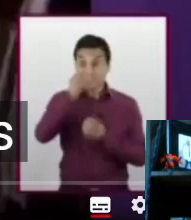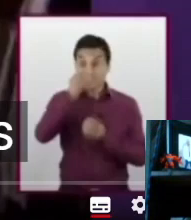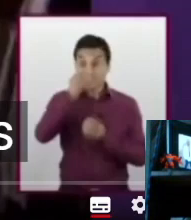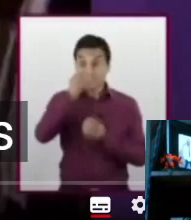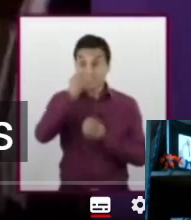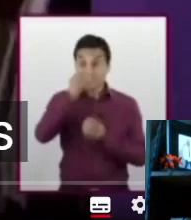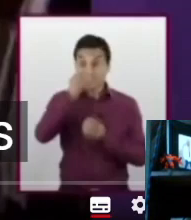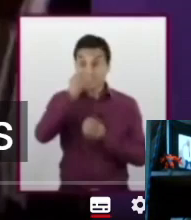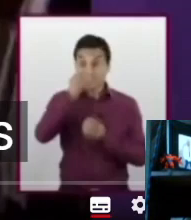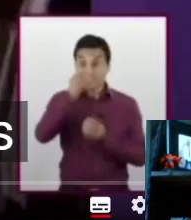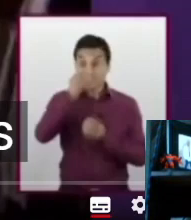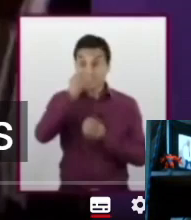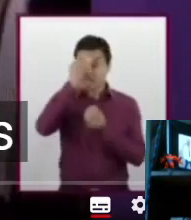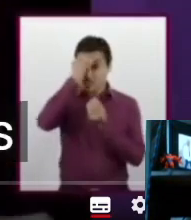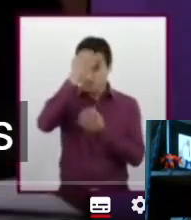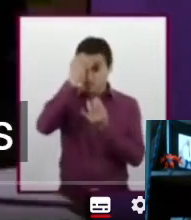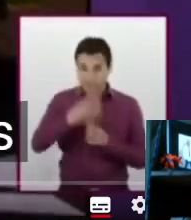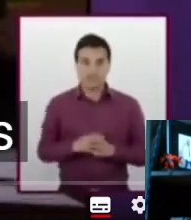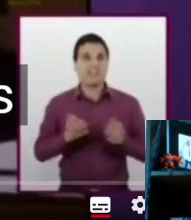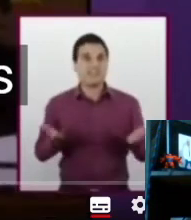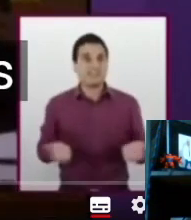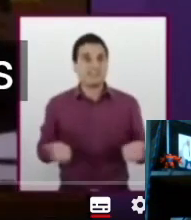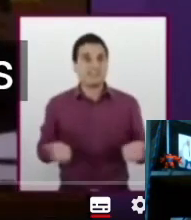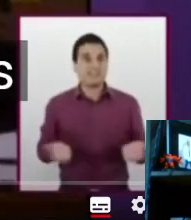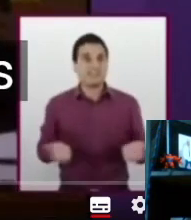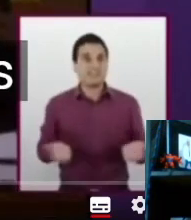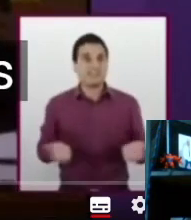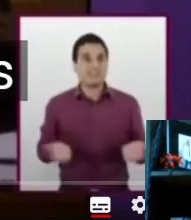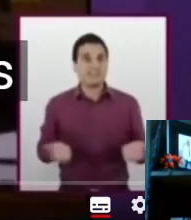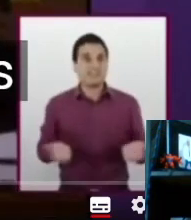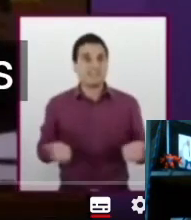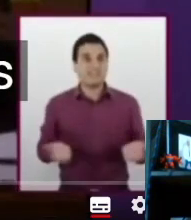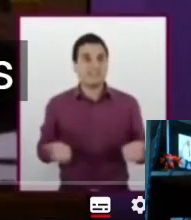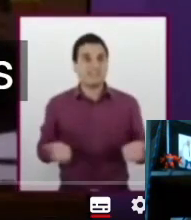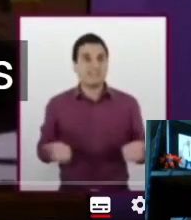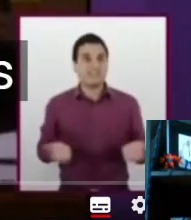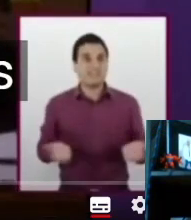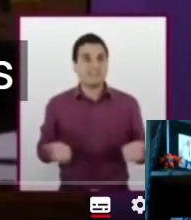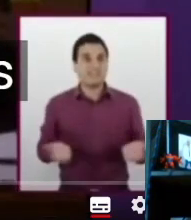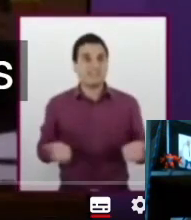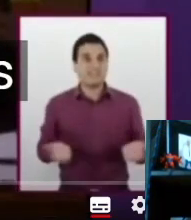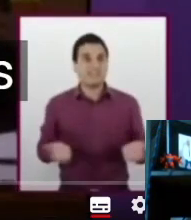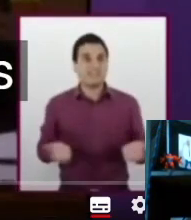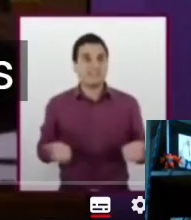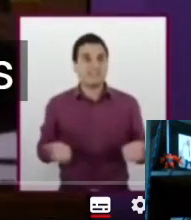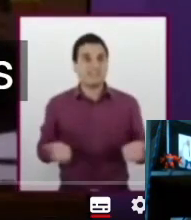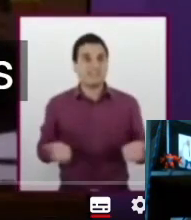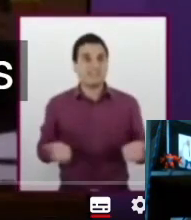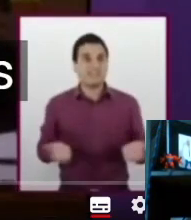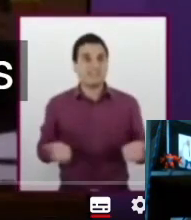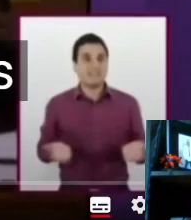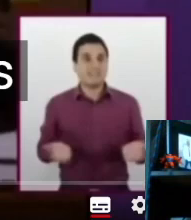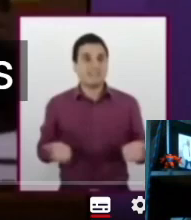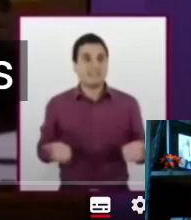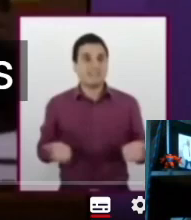bibliotecas y es libre this is the library esta es la biblioteca de information